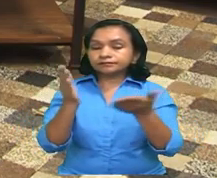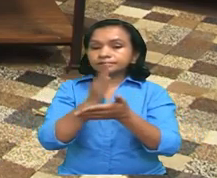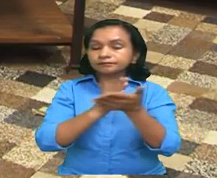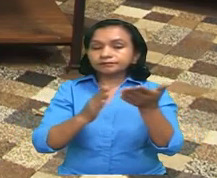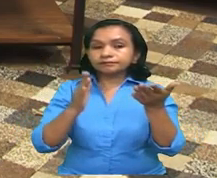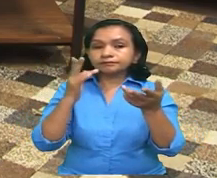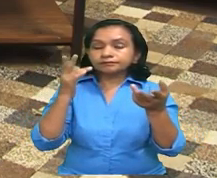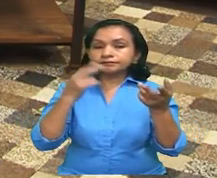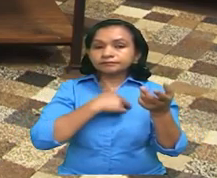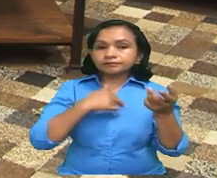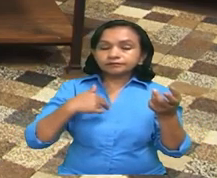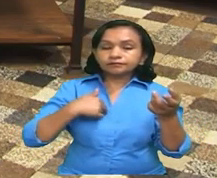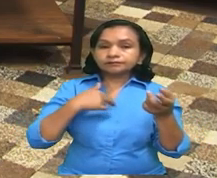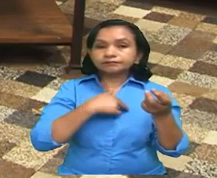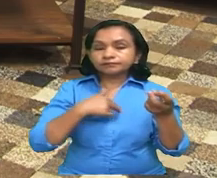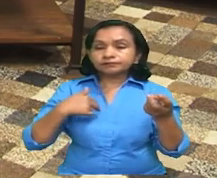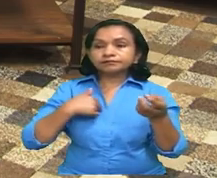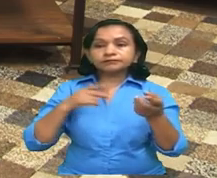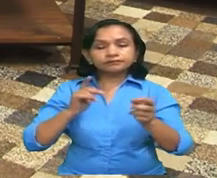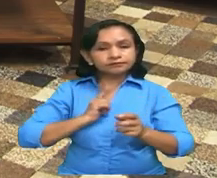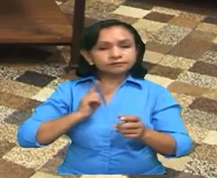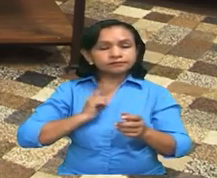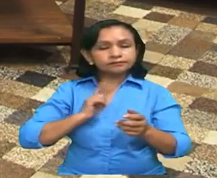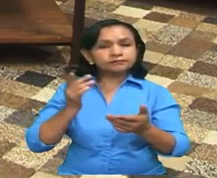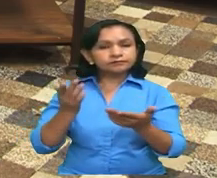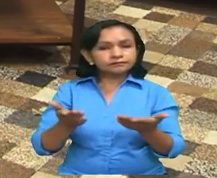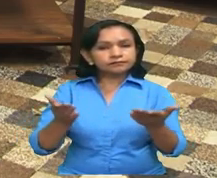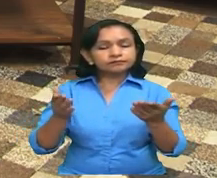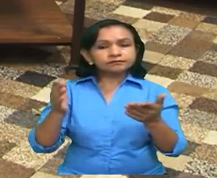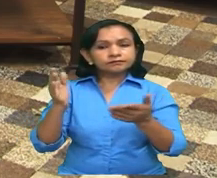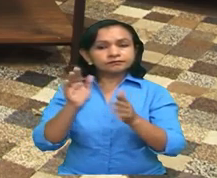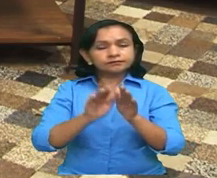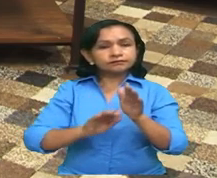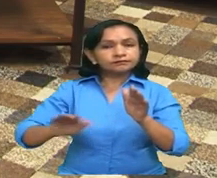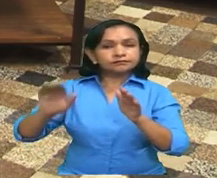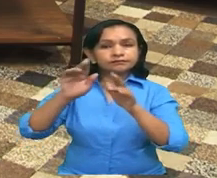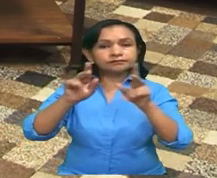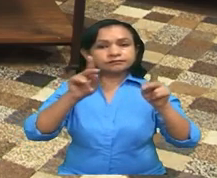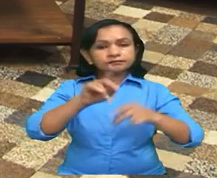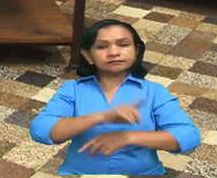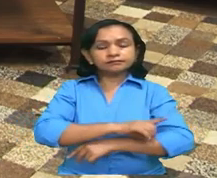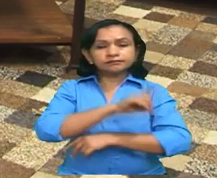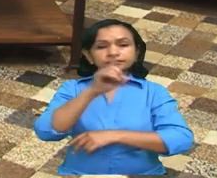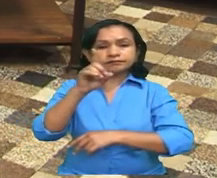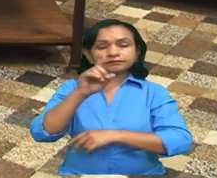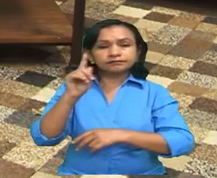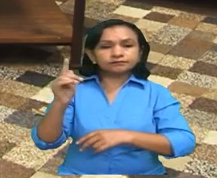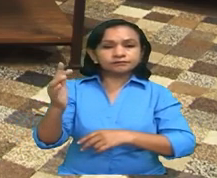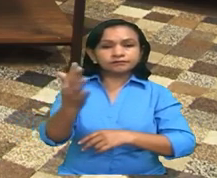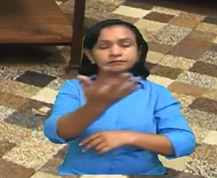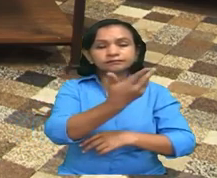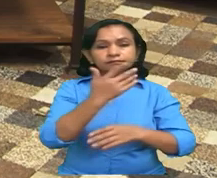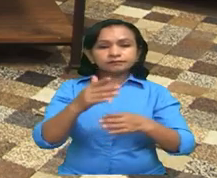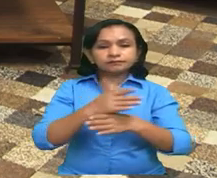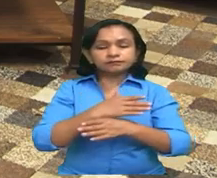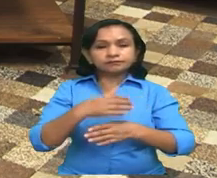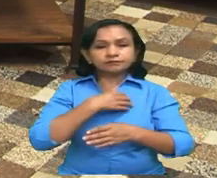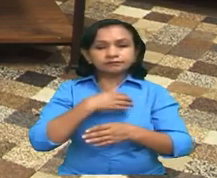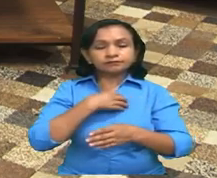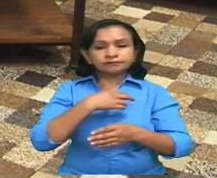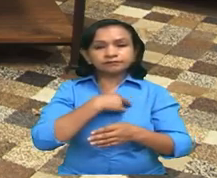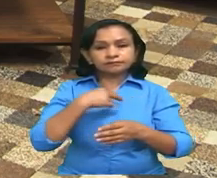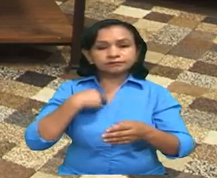pobreza. La iniciativa de la Feria Internacional de Turismo, UNICATUR, es de suma importancia. Todavía